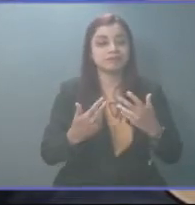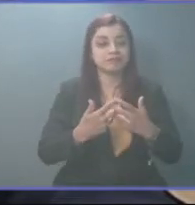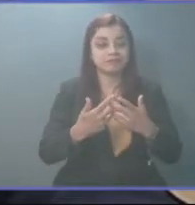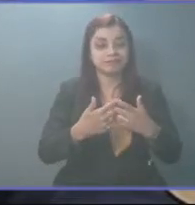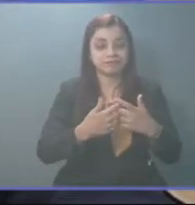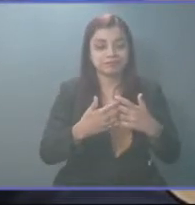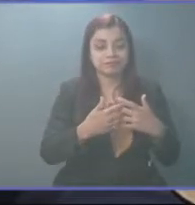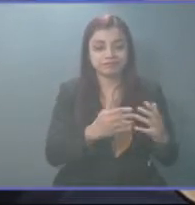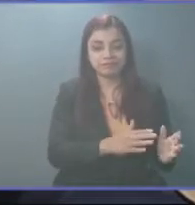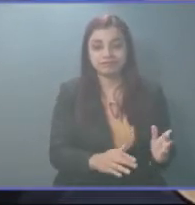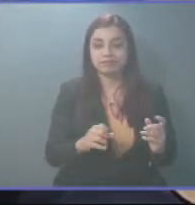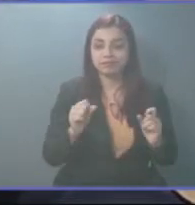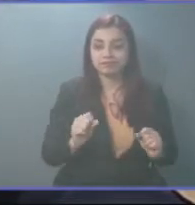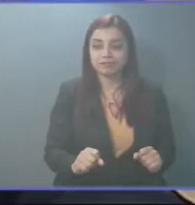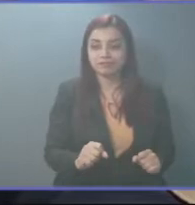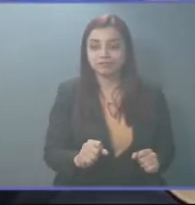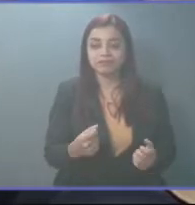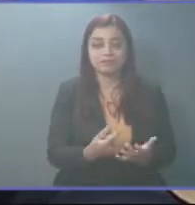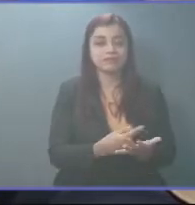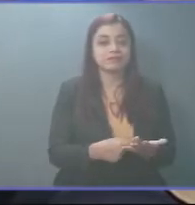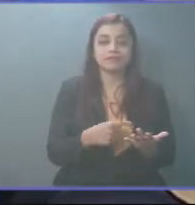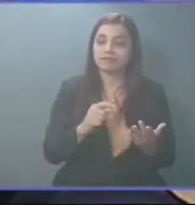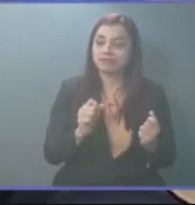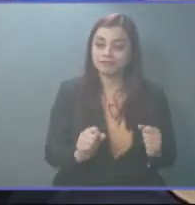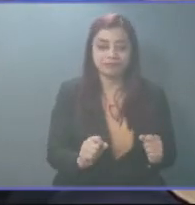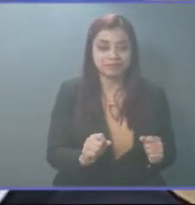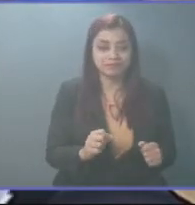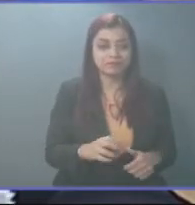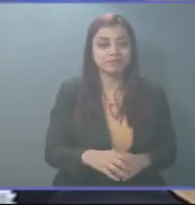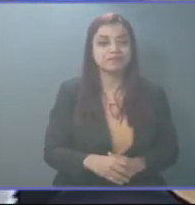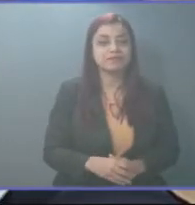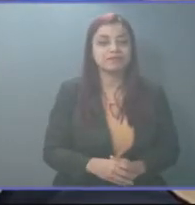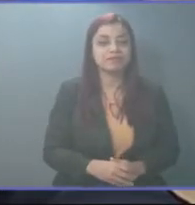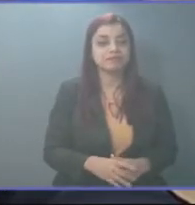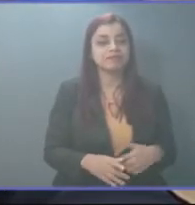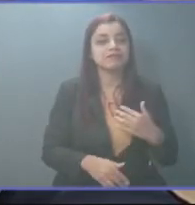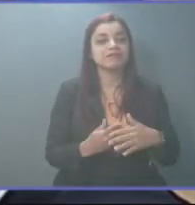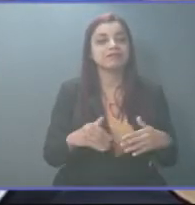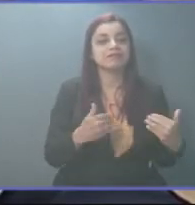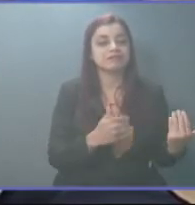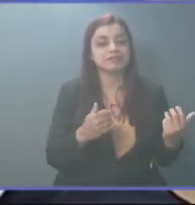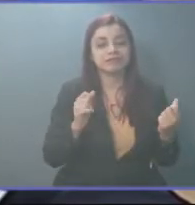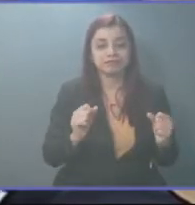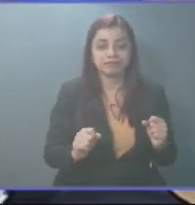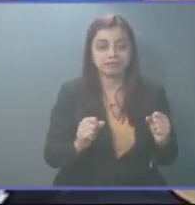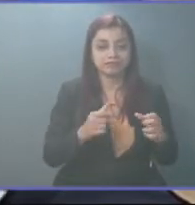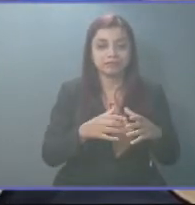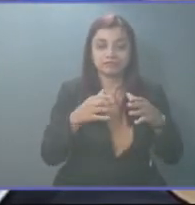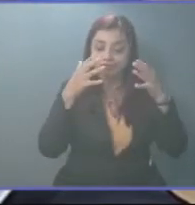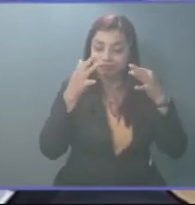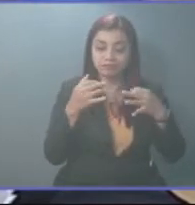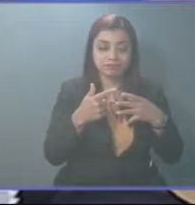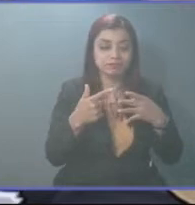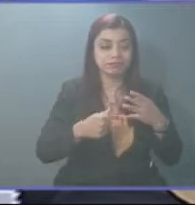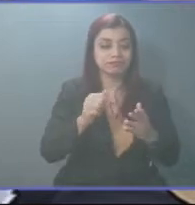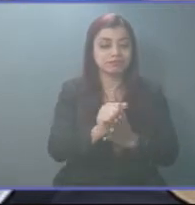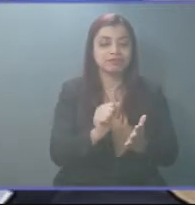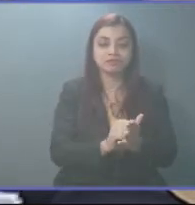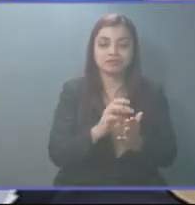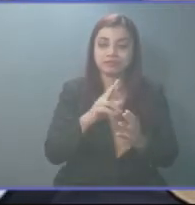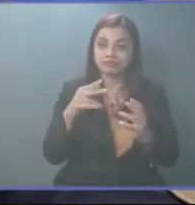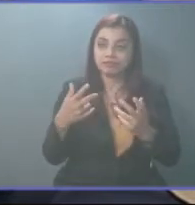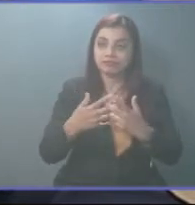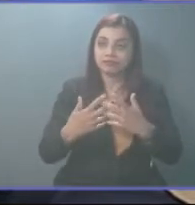o instituciones públicas contratantes. Para efectos de lo establecido en el presente artículo, cuando las empresas